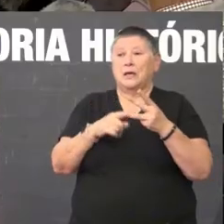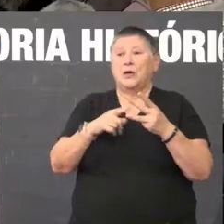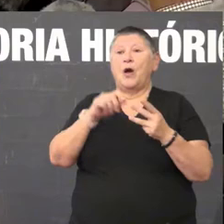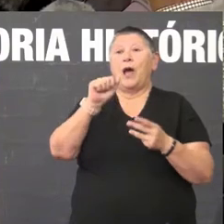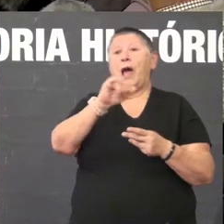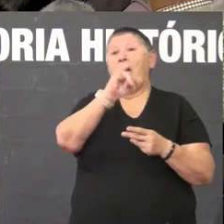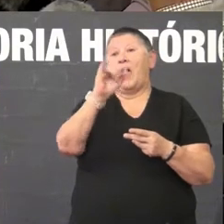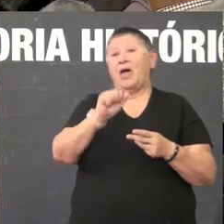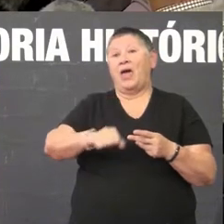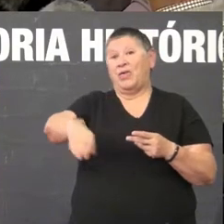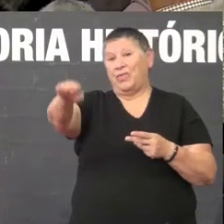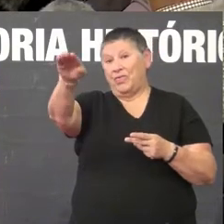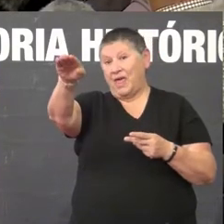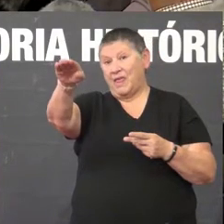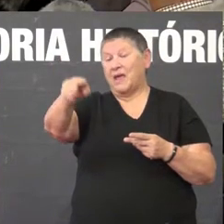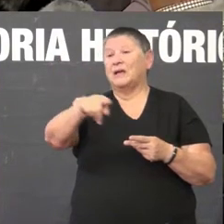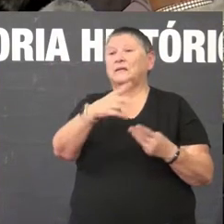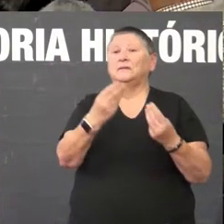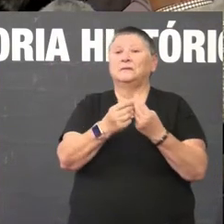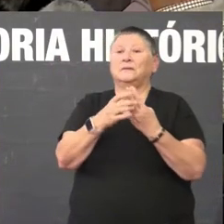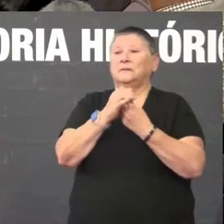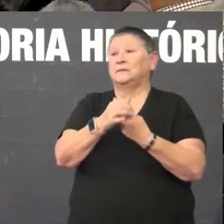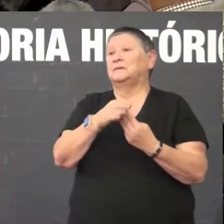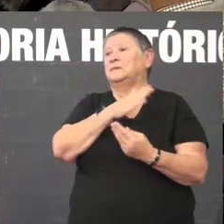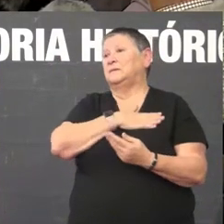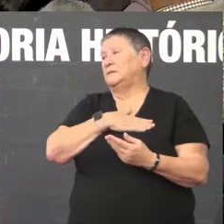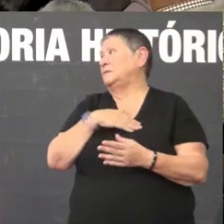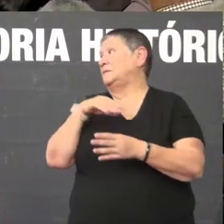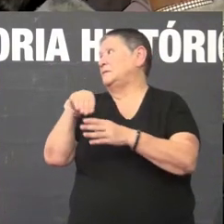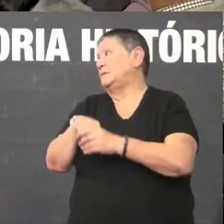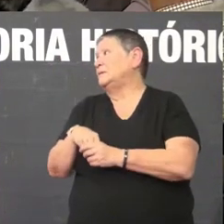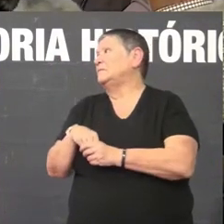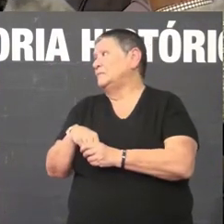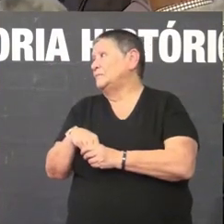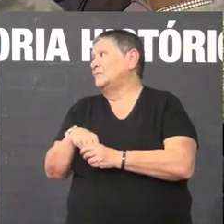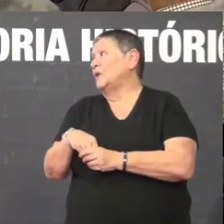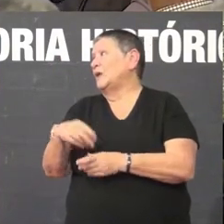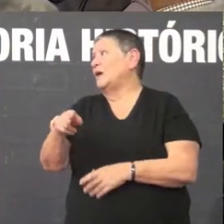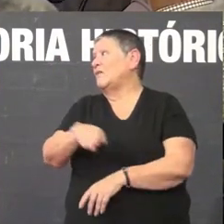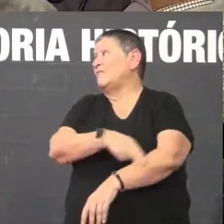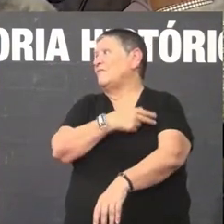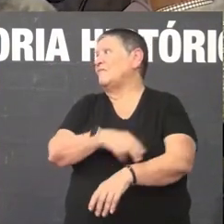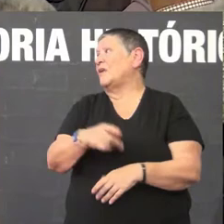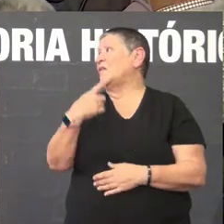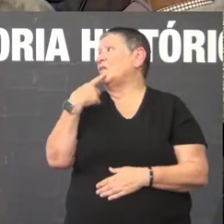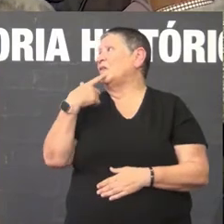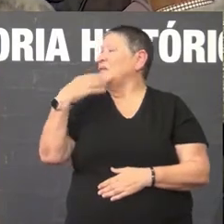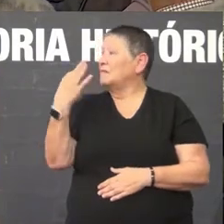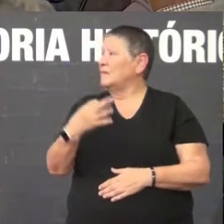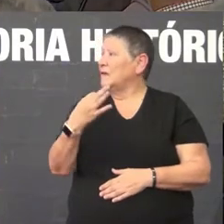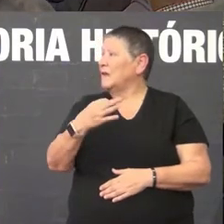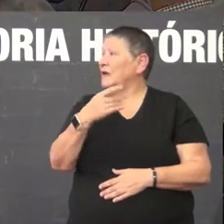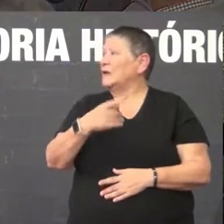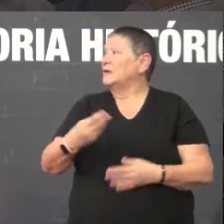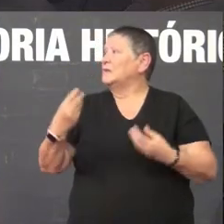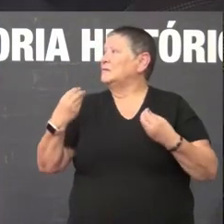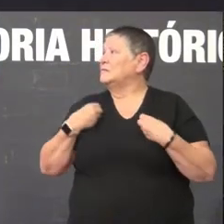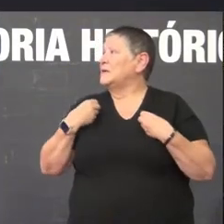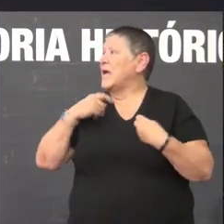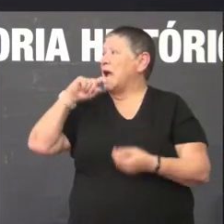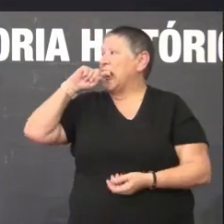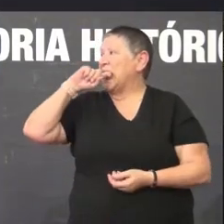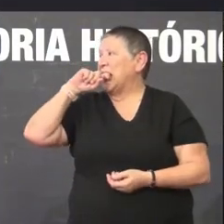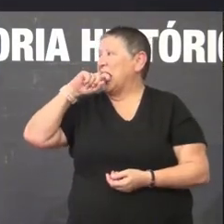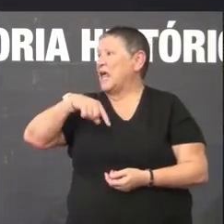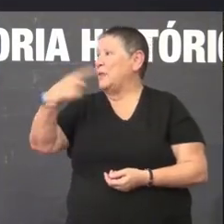foron e pasaron na historia. E o cual o propio Franco lle tiña, eso é a verdade, está demostrado, envidia. Porque